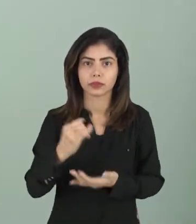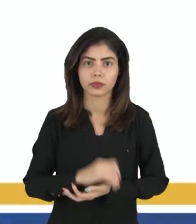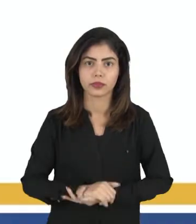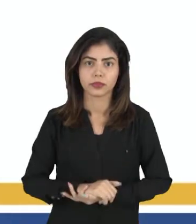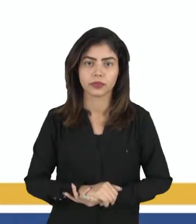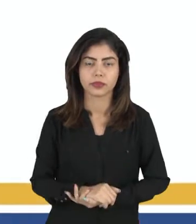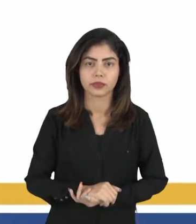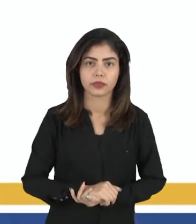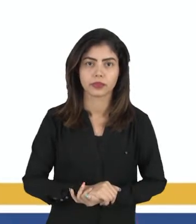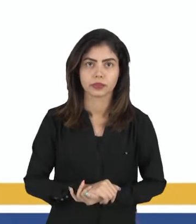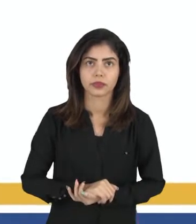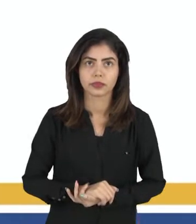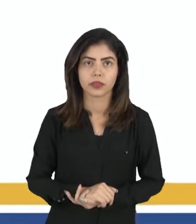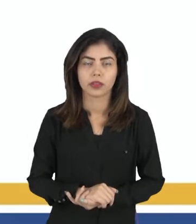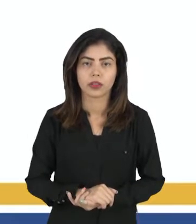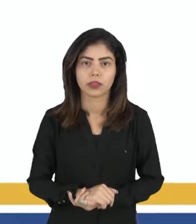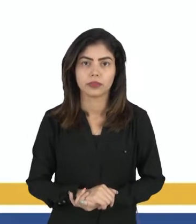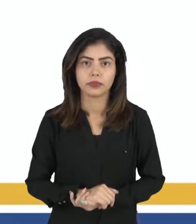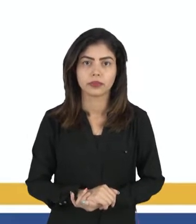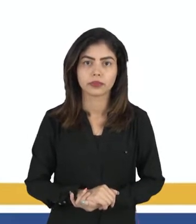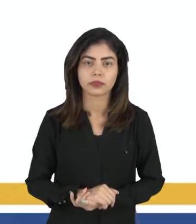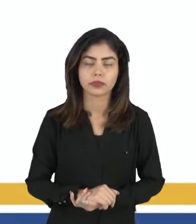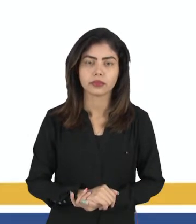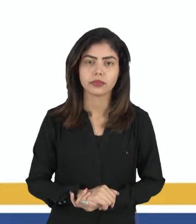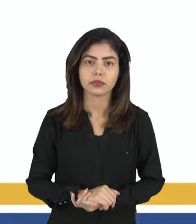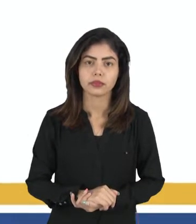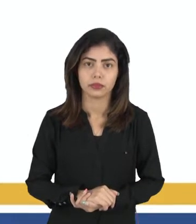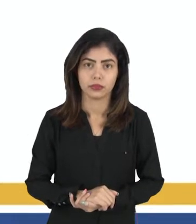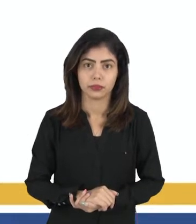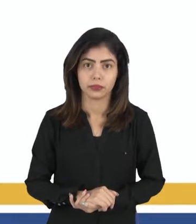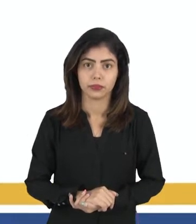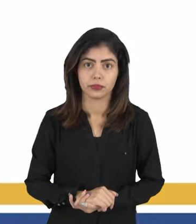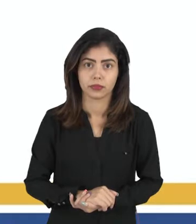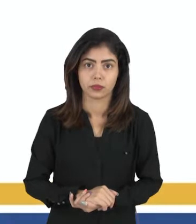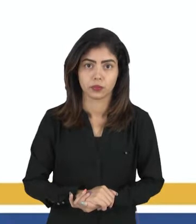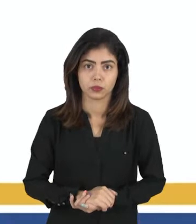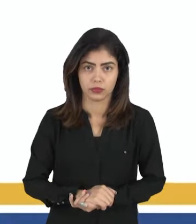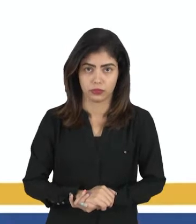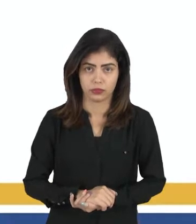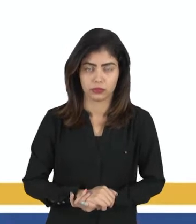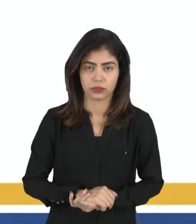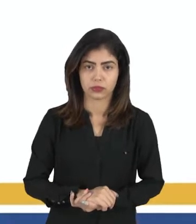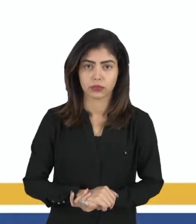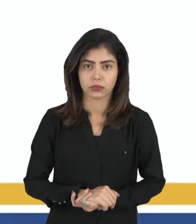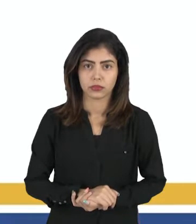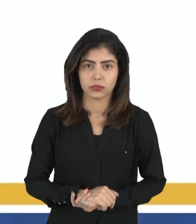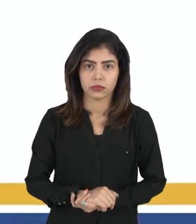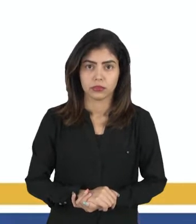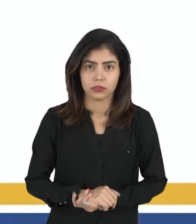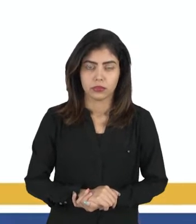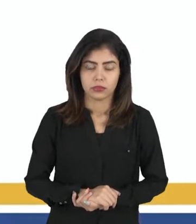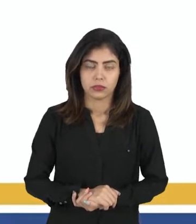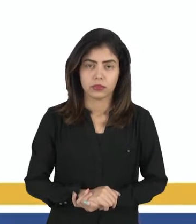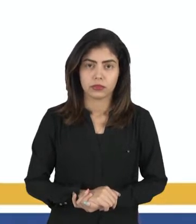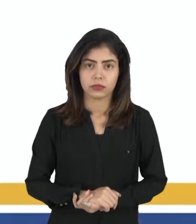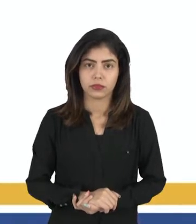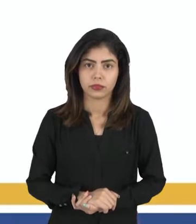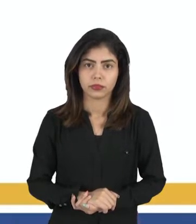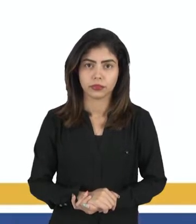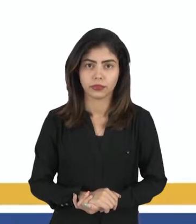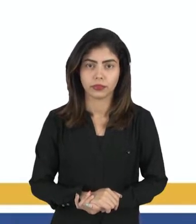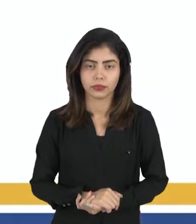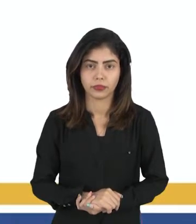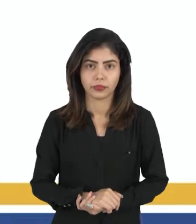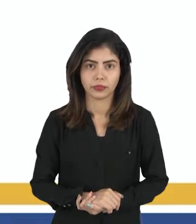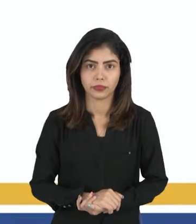Introducción. En español hay algunas frases que revelan si el emisor del discurso domina el tema que está